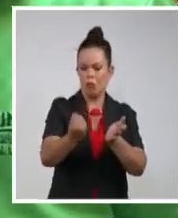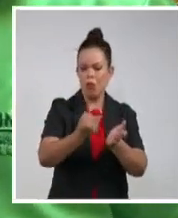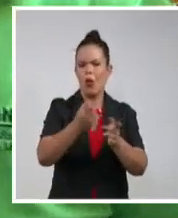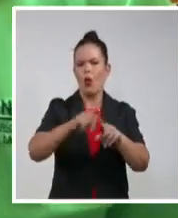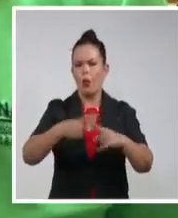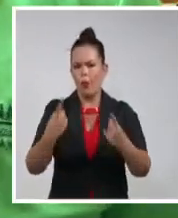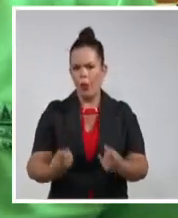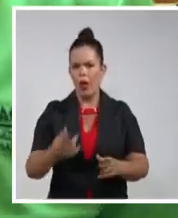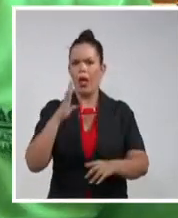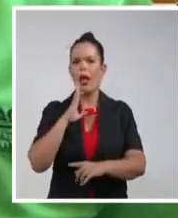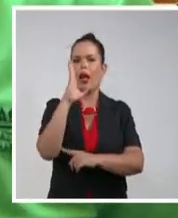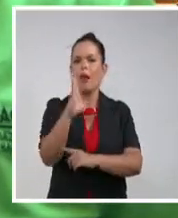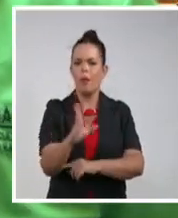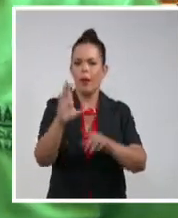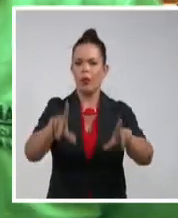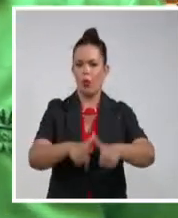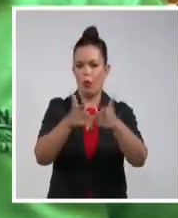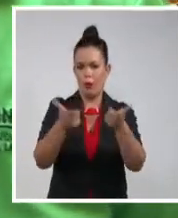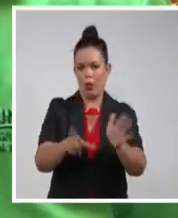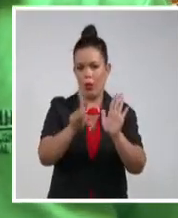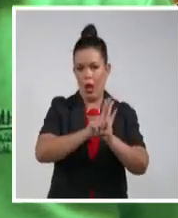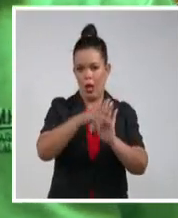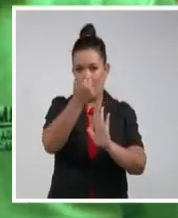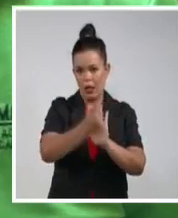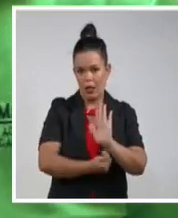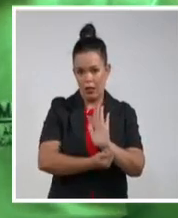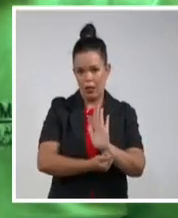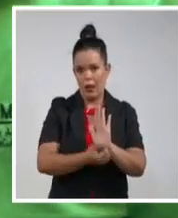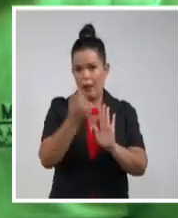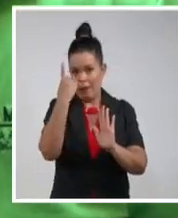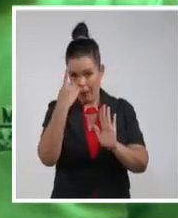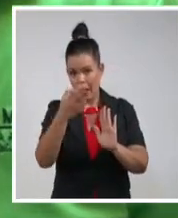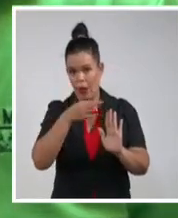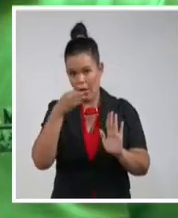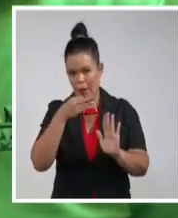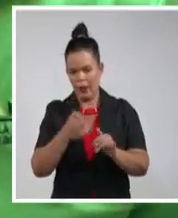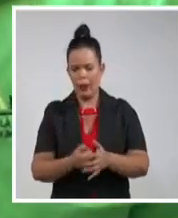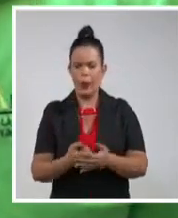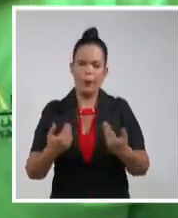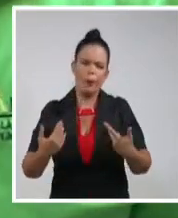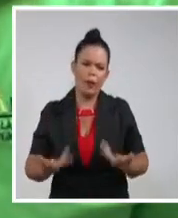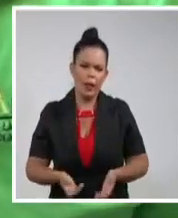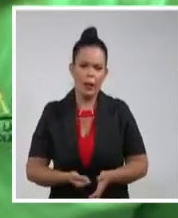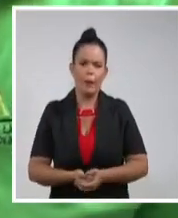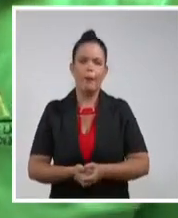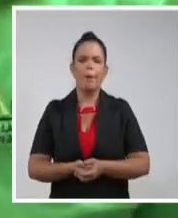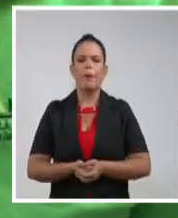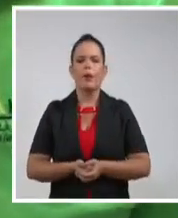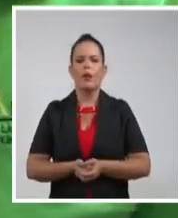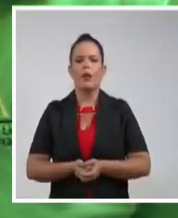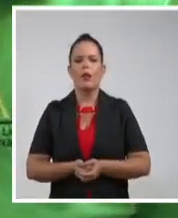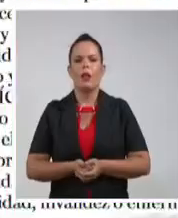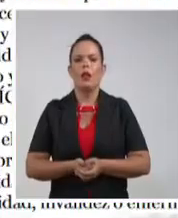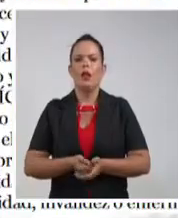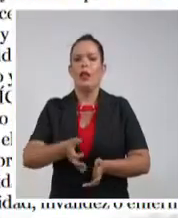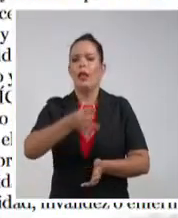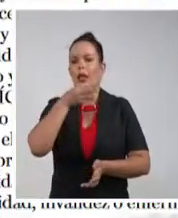las perspectivas establecidas en la ley. Explicarle eso primero, decirle además que también le enunciamos el